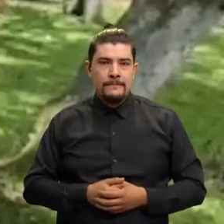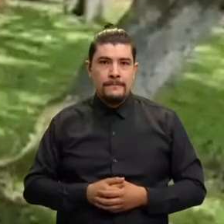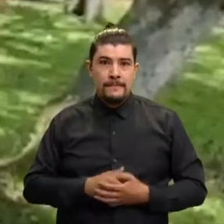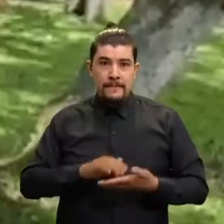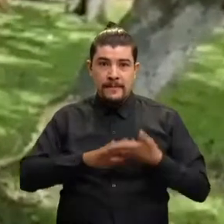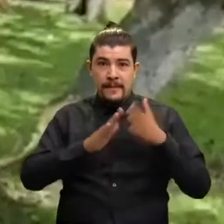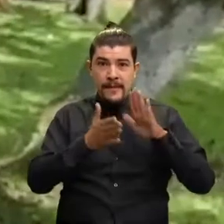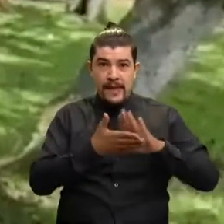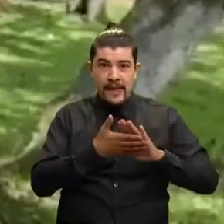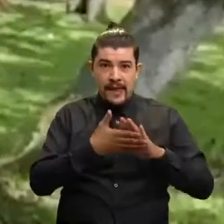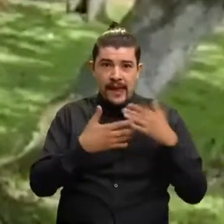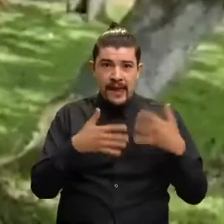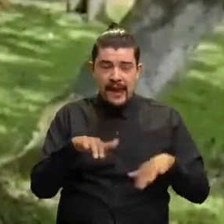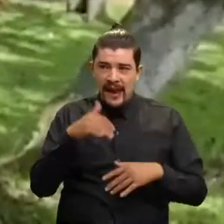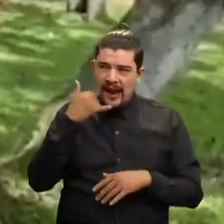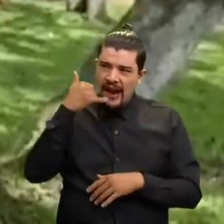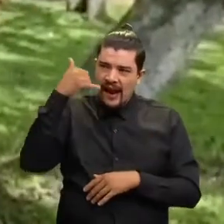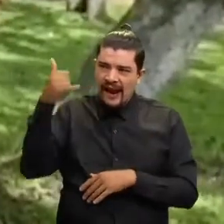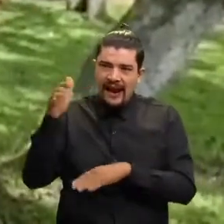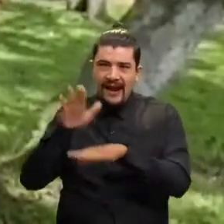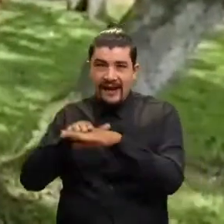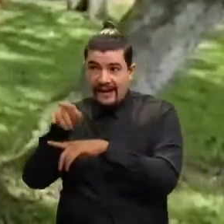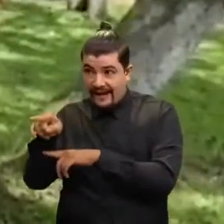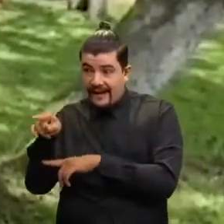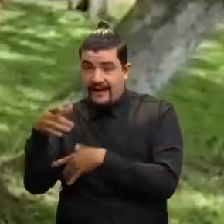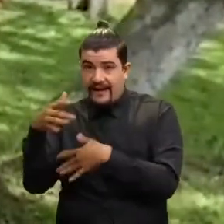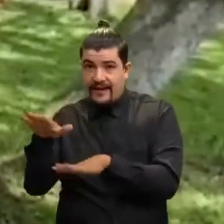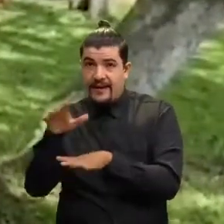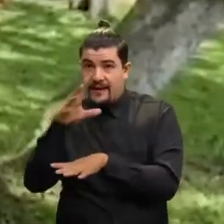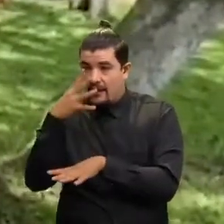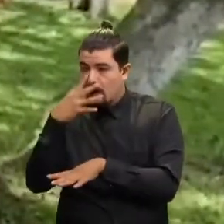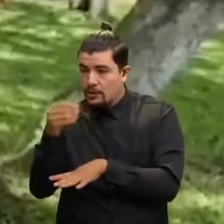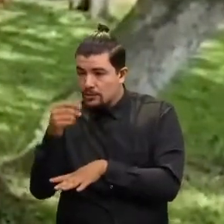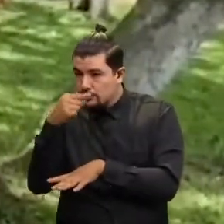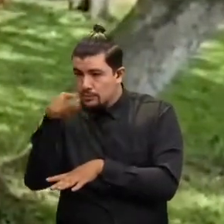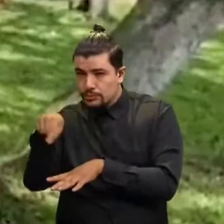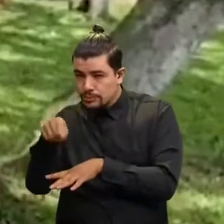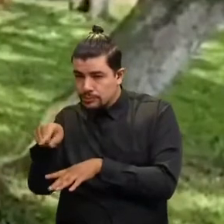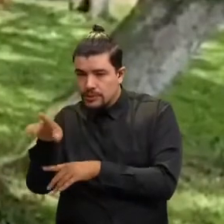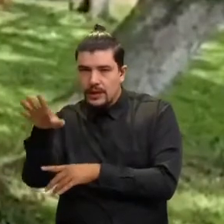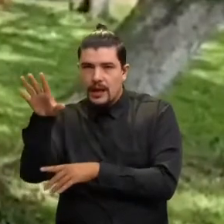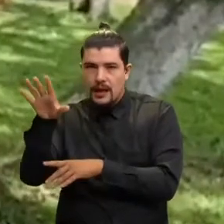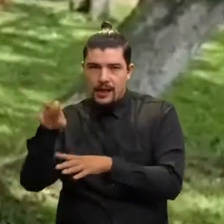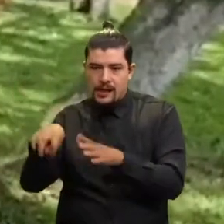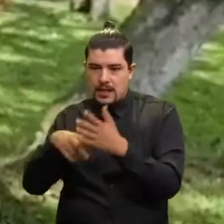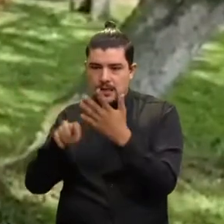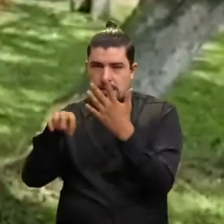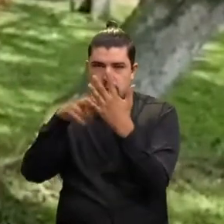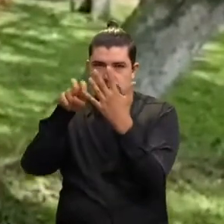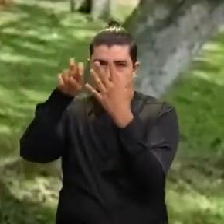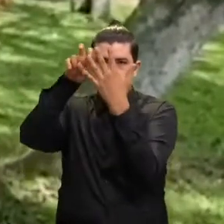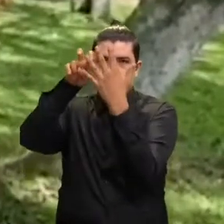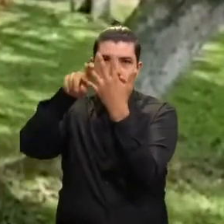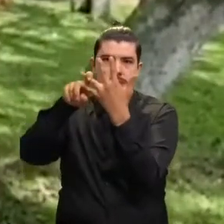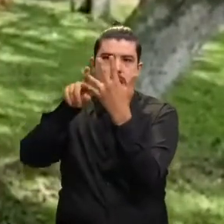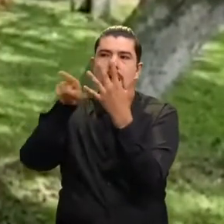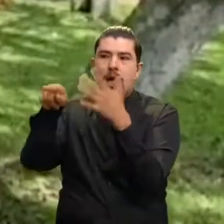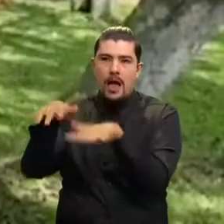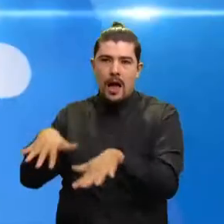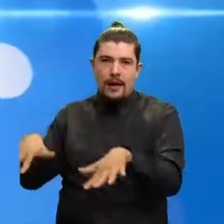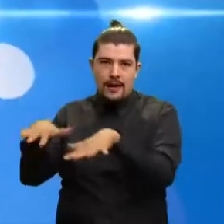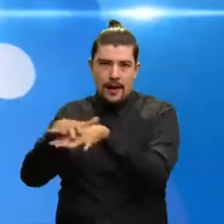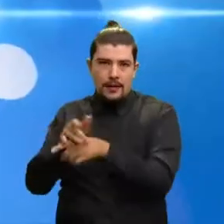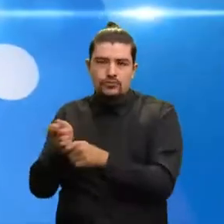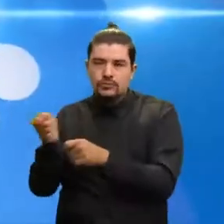la comunidad por la presencia de un oso hormiguero que se encontraba en la copa de un árbol de espino o gallinero cerca del área urbana el